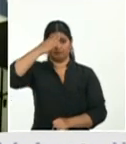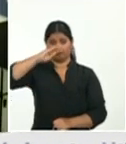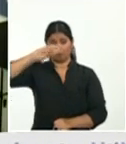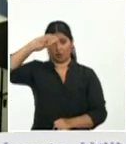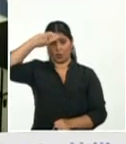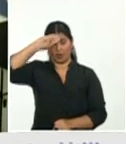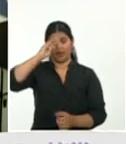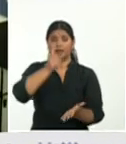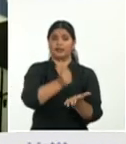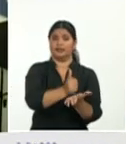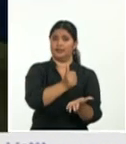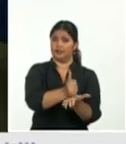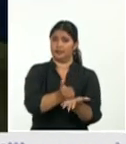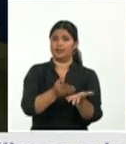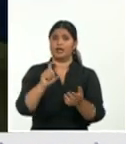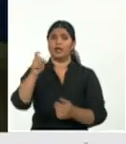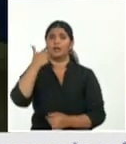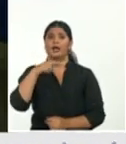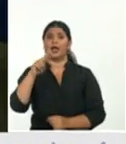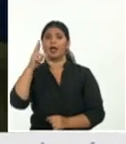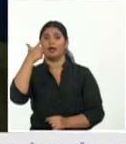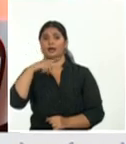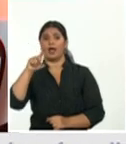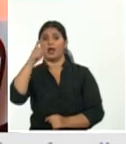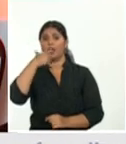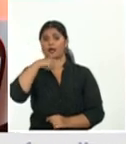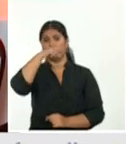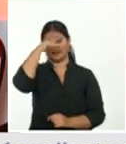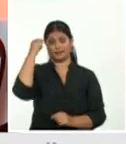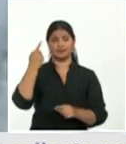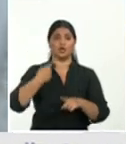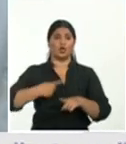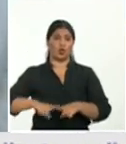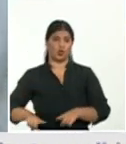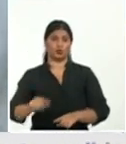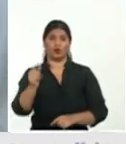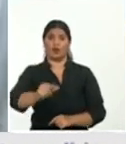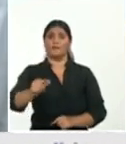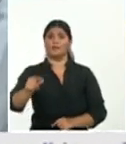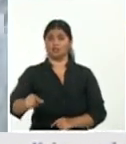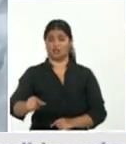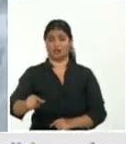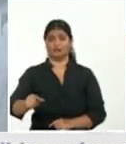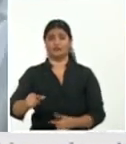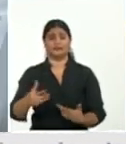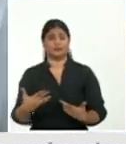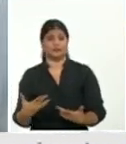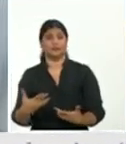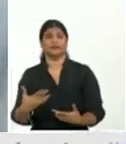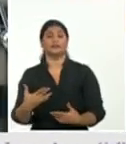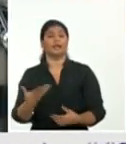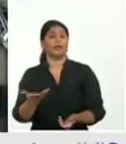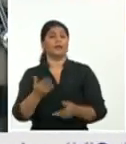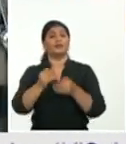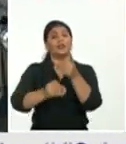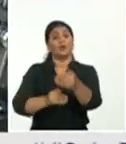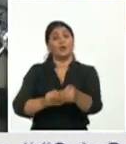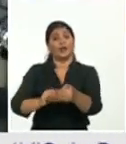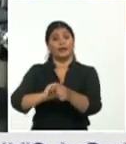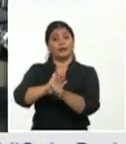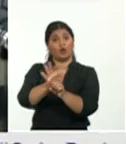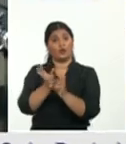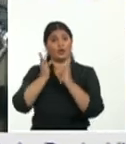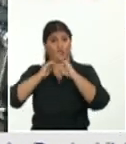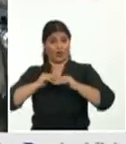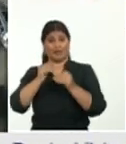y posteriormente el tratamiento a los pacientes que quedan con secuelas de esta terrible enfermedad en